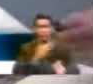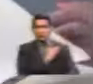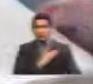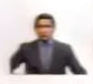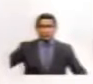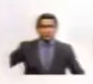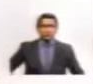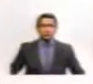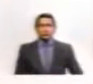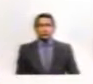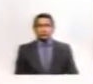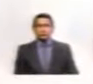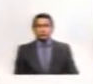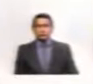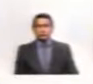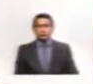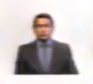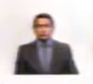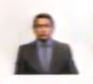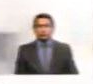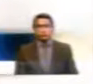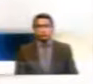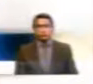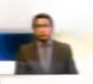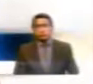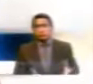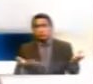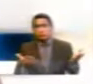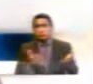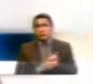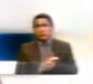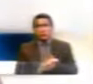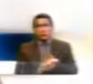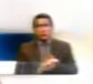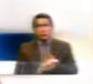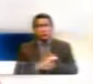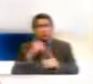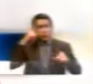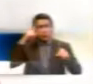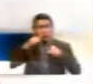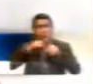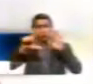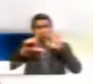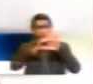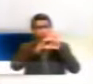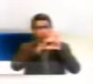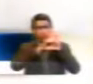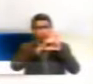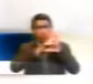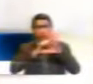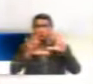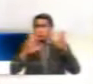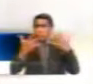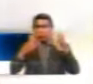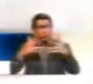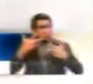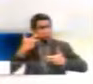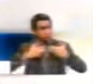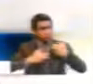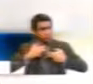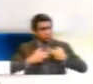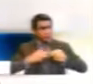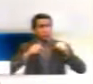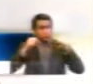Son por los plazos que al no haber ninguna, jurídicamente en el contencioso electoral, ninguna impugnación, se